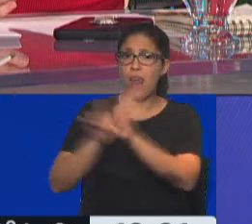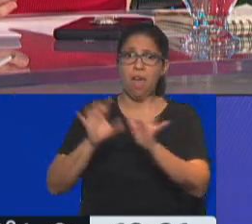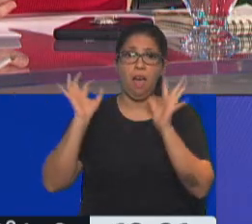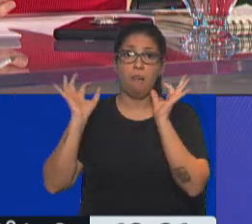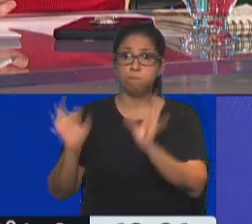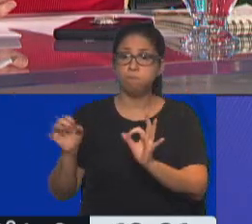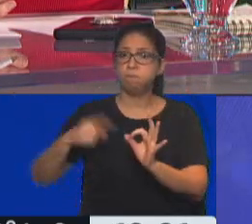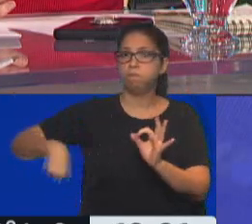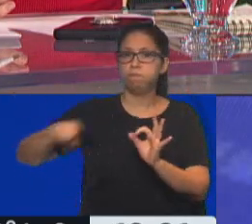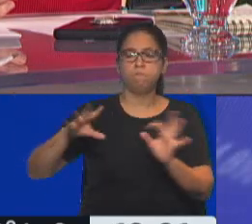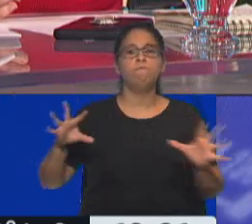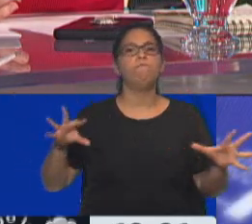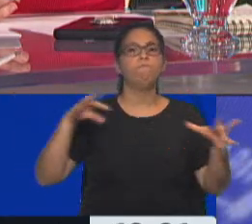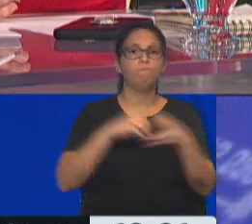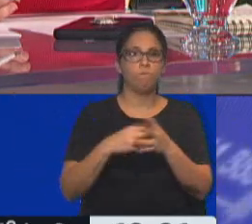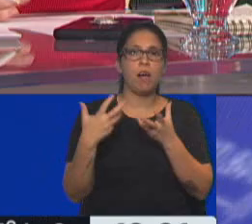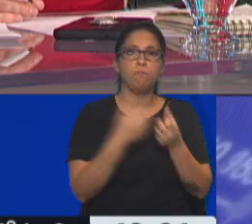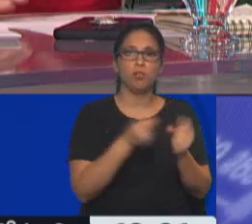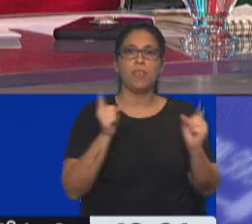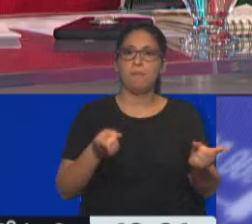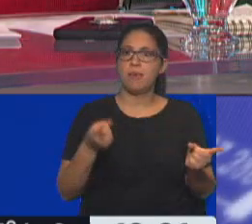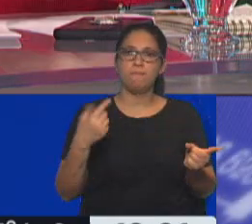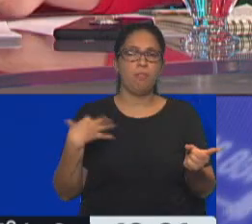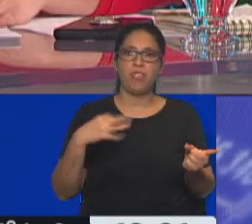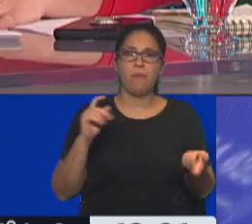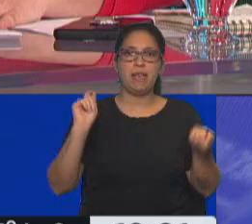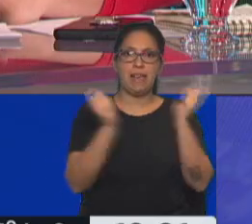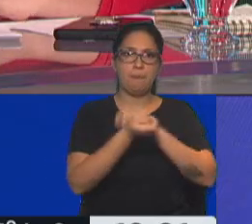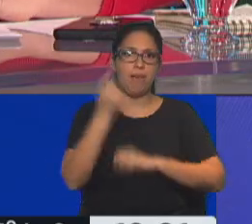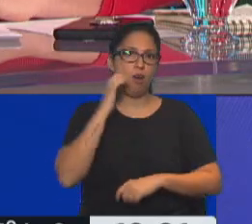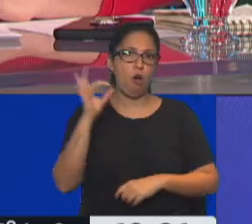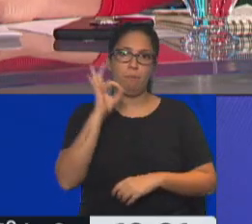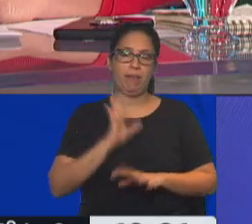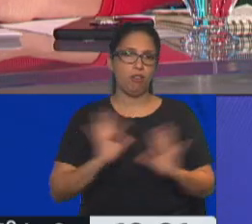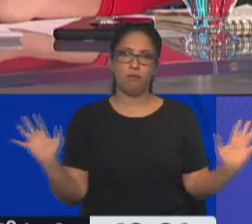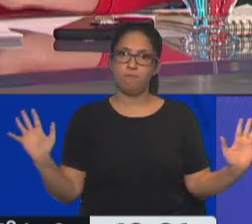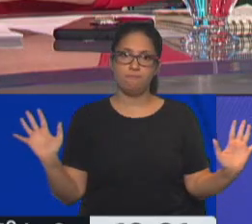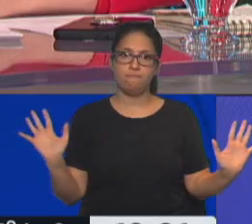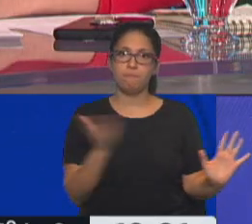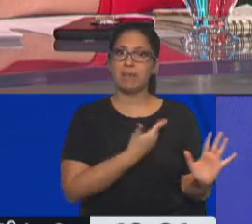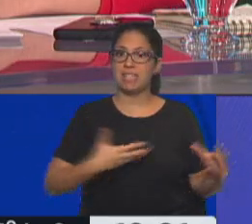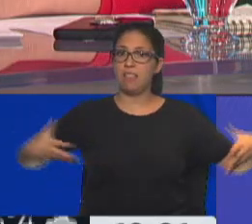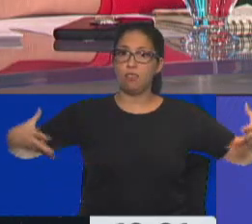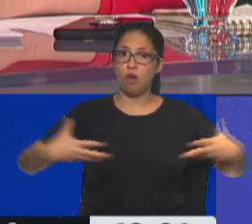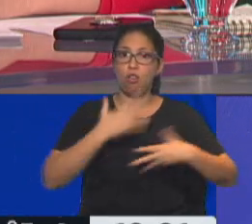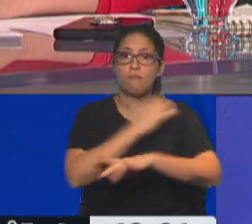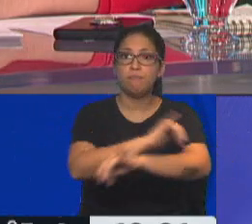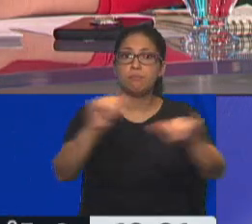digamos, solo faltaba la promulgación. Detrás de él, bueno, ese fue el mensaje, digamos, presidencial. ¿Qué queda